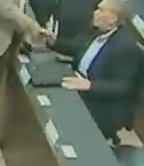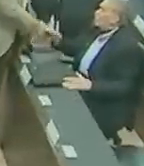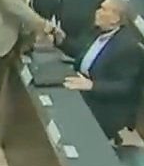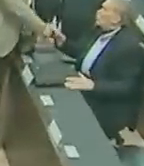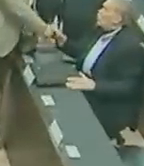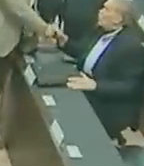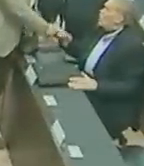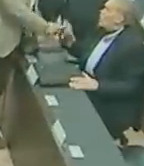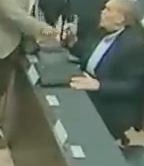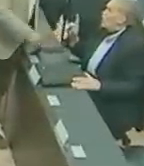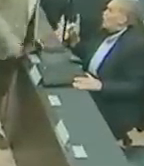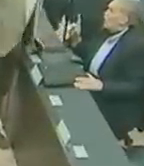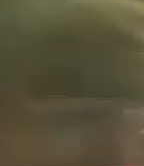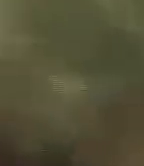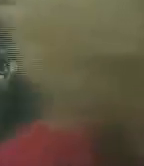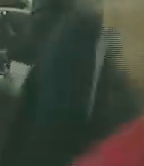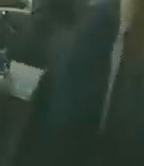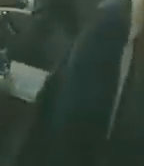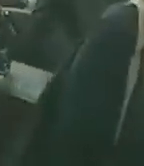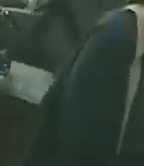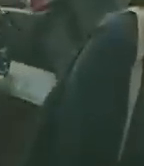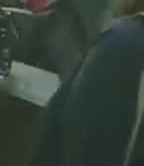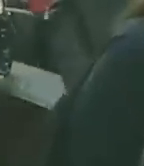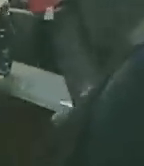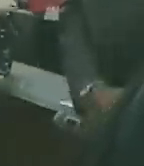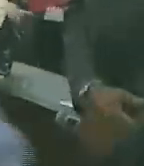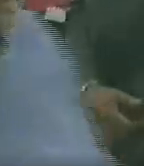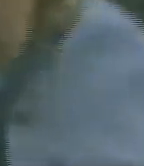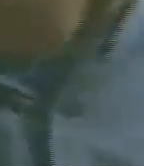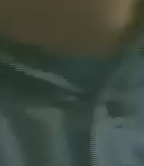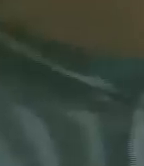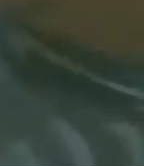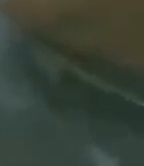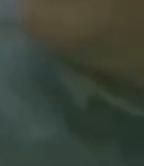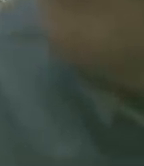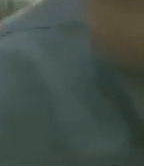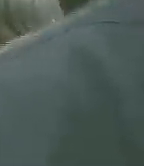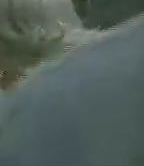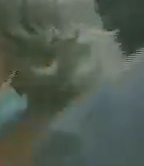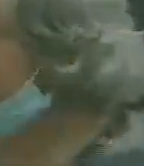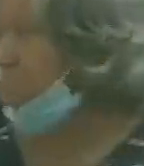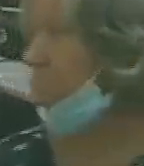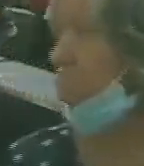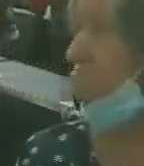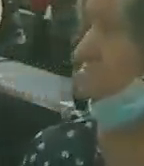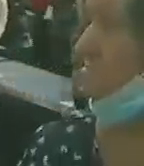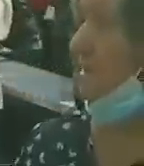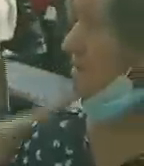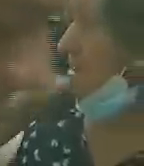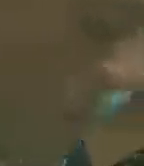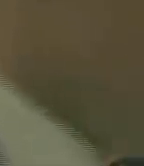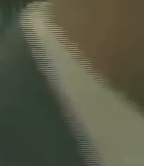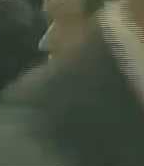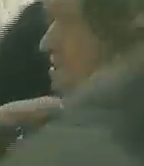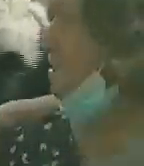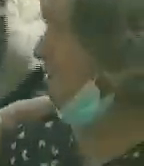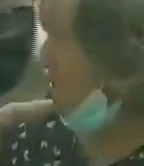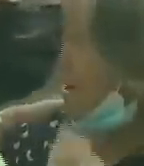punto de la agenda contó con el derecho de palabra del diputado Jesús Faría, siendo el mismo